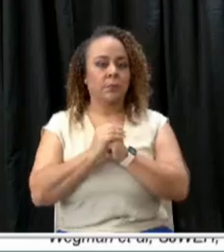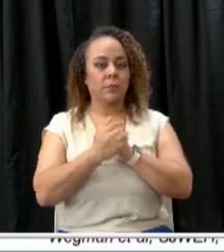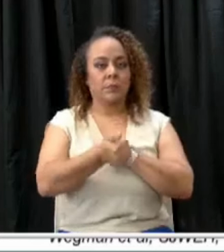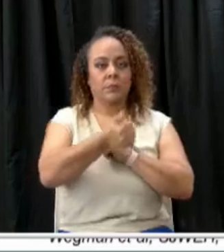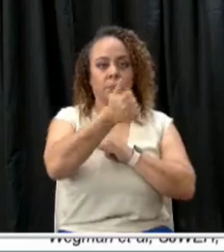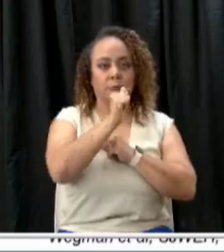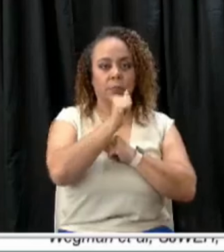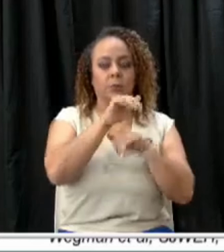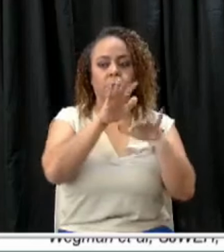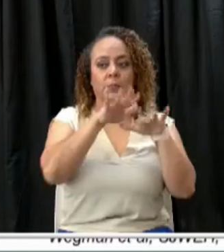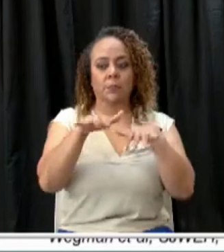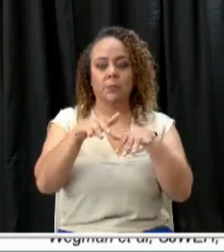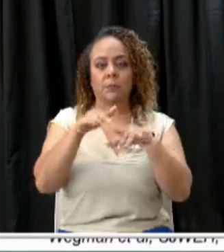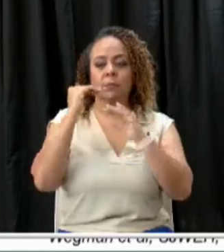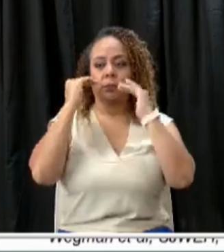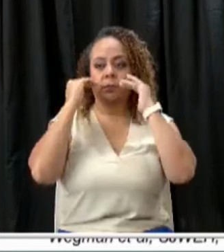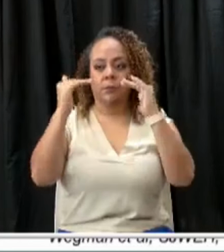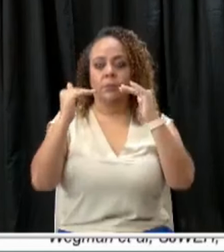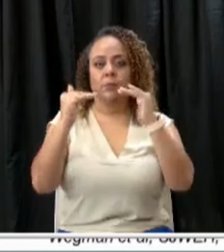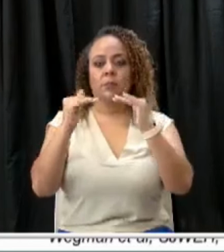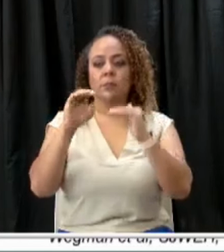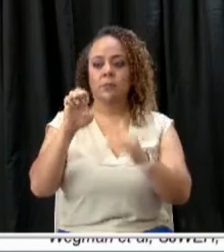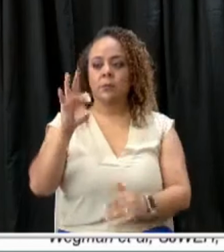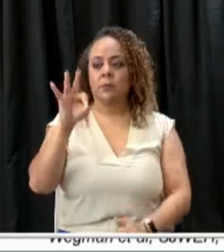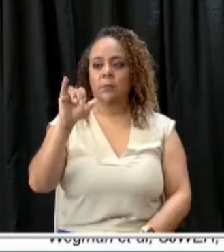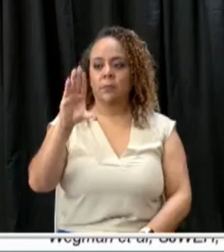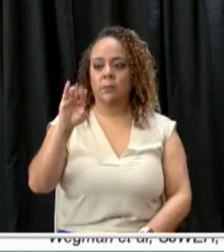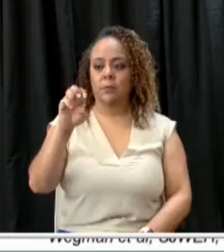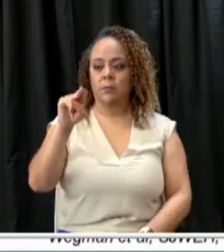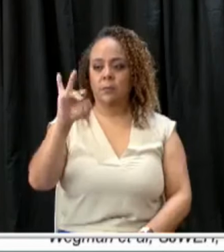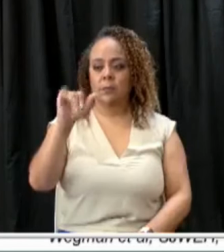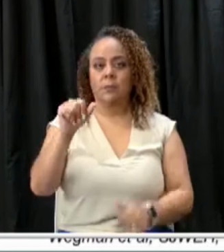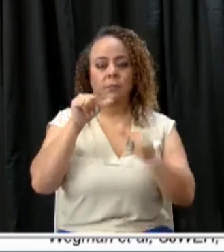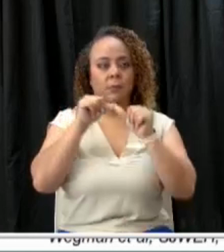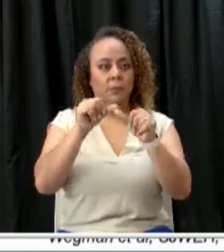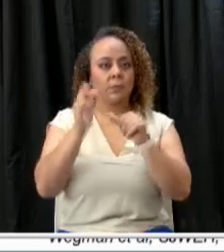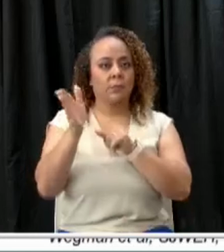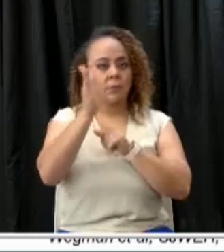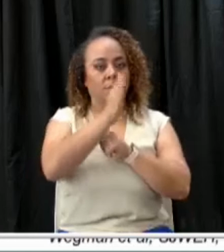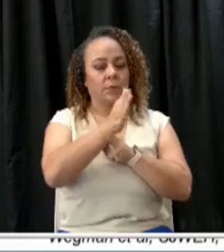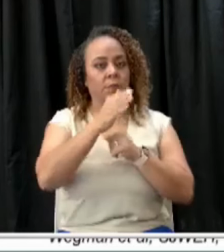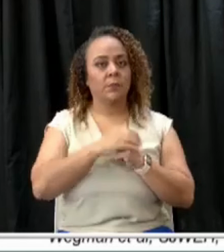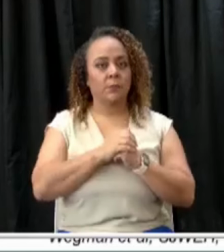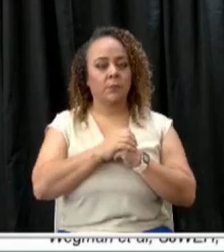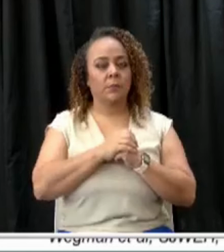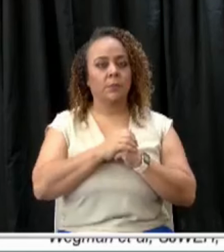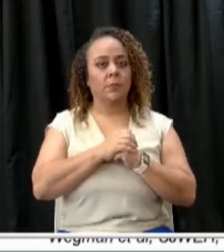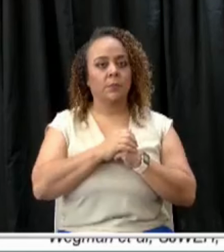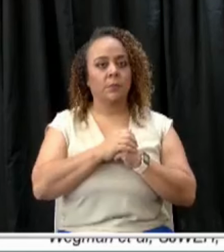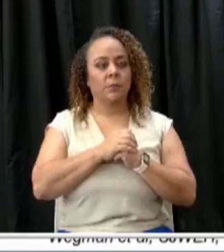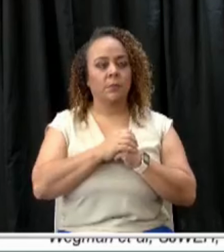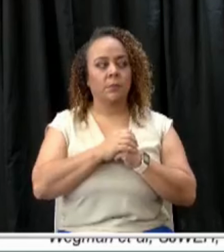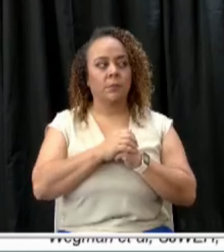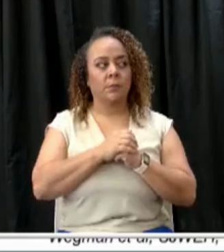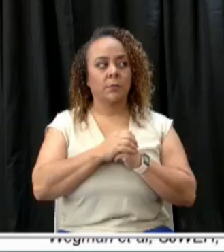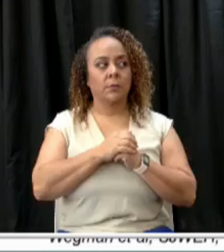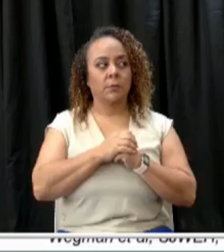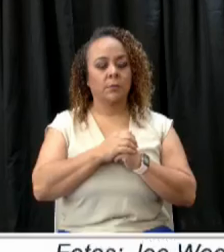agua, descanso, sombra y eficiencia. Continuamos en la siguiente, por favor.